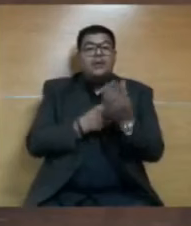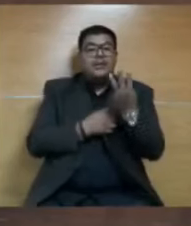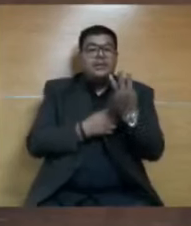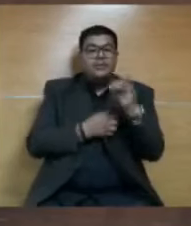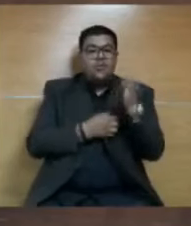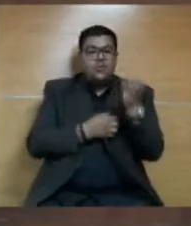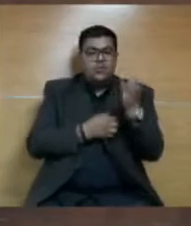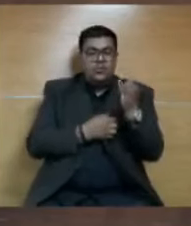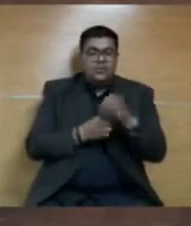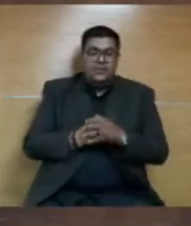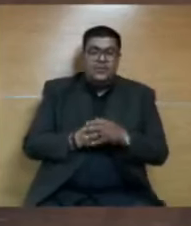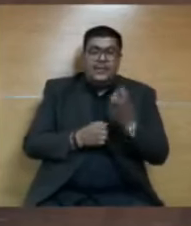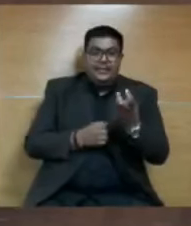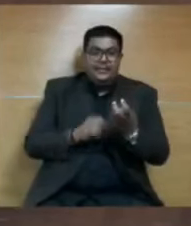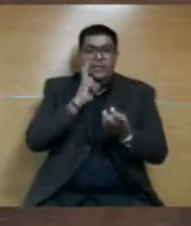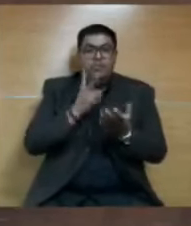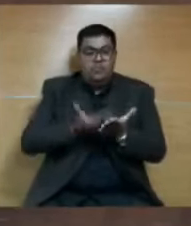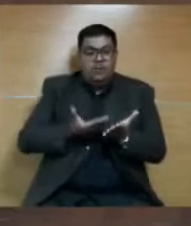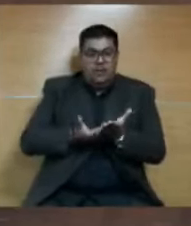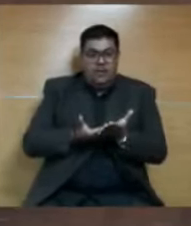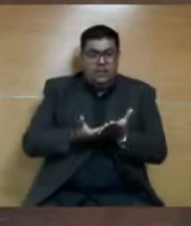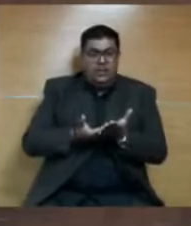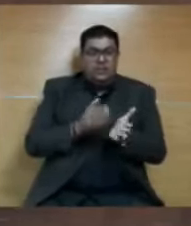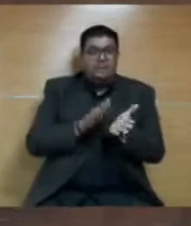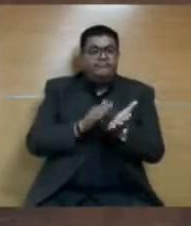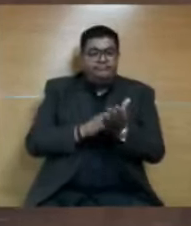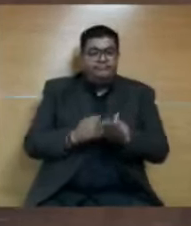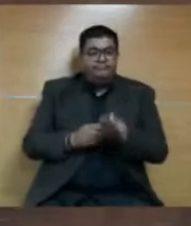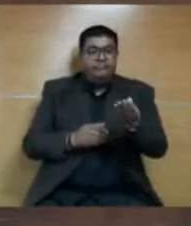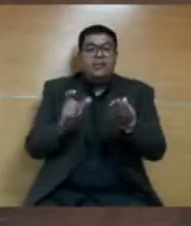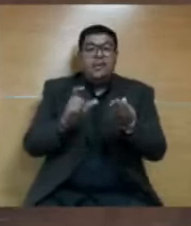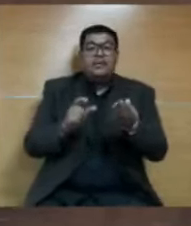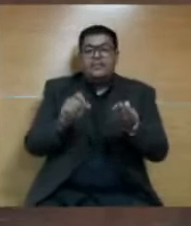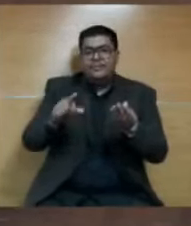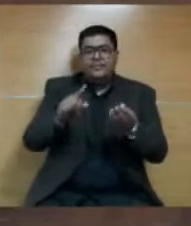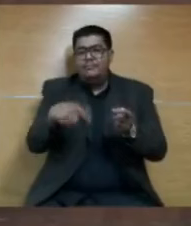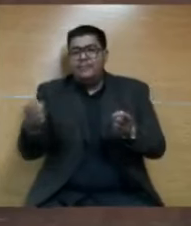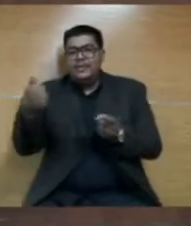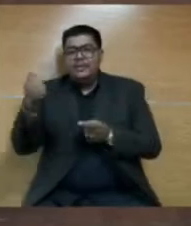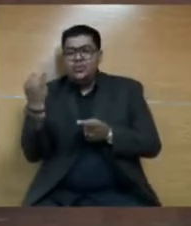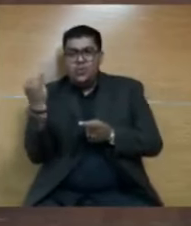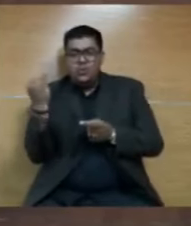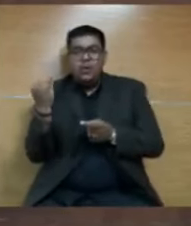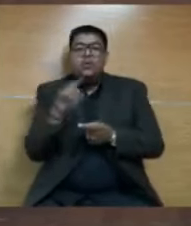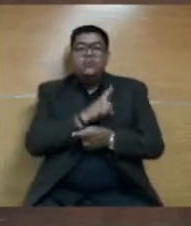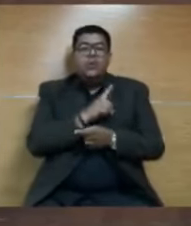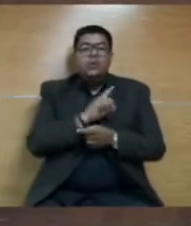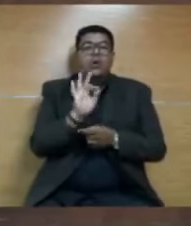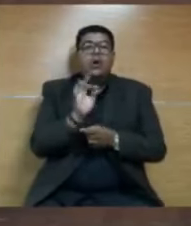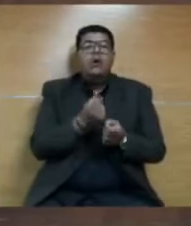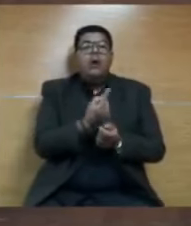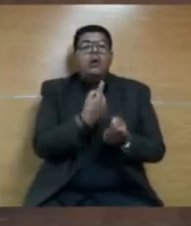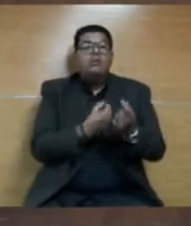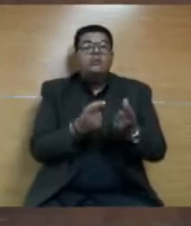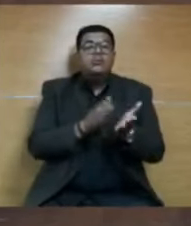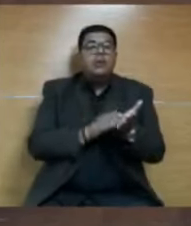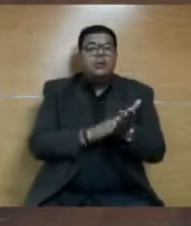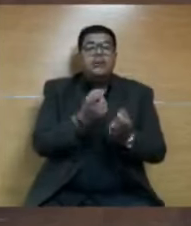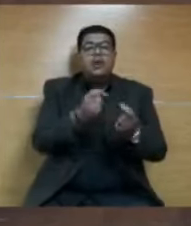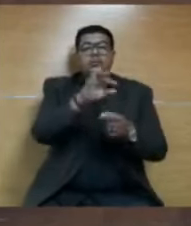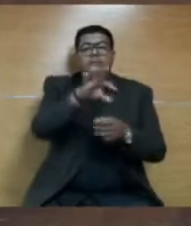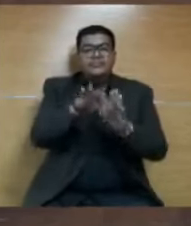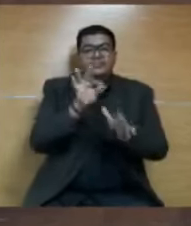De manera que la documentación remitida en la sesión del cómputo municipal el 6 de junio solo era alguna documentación relacionada con dichas